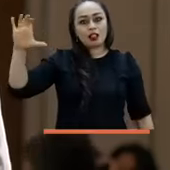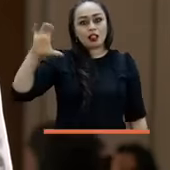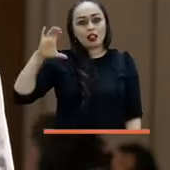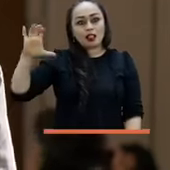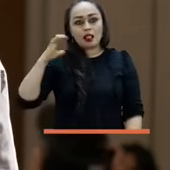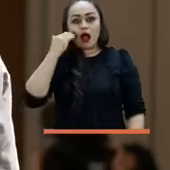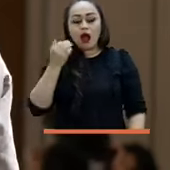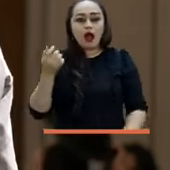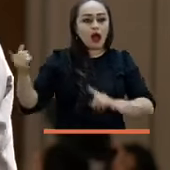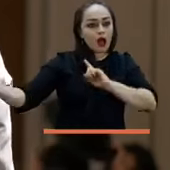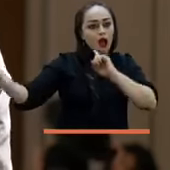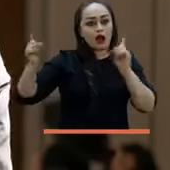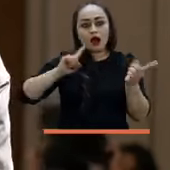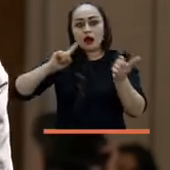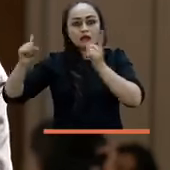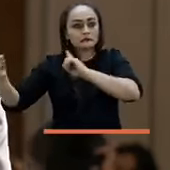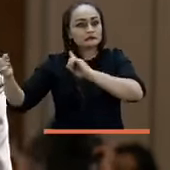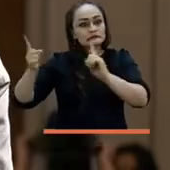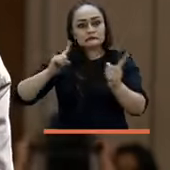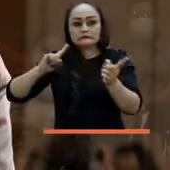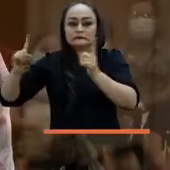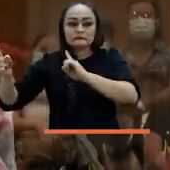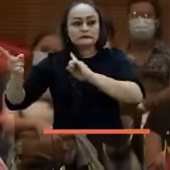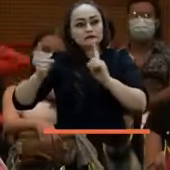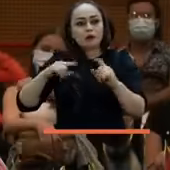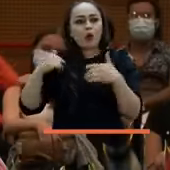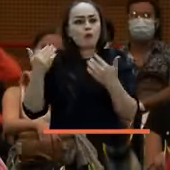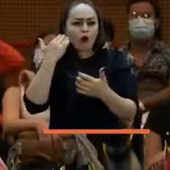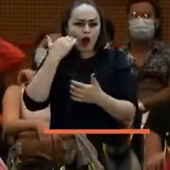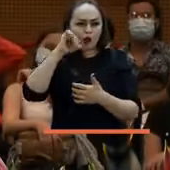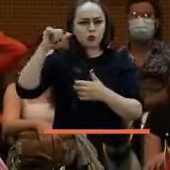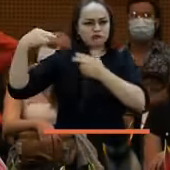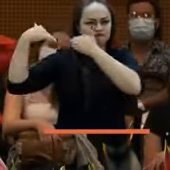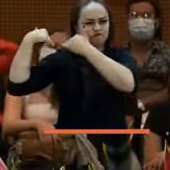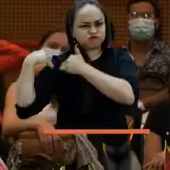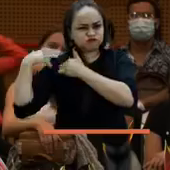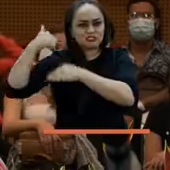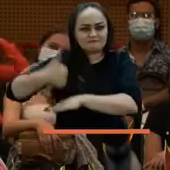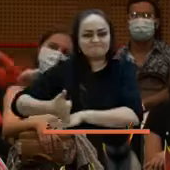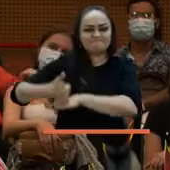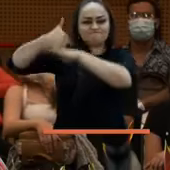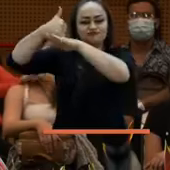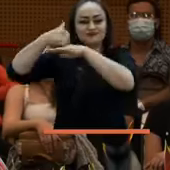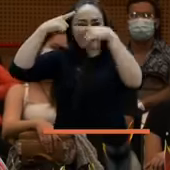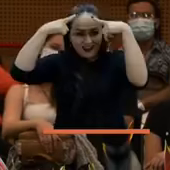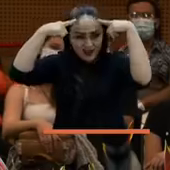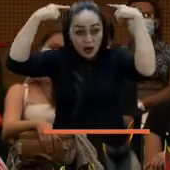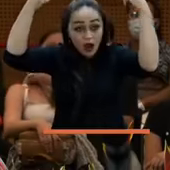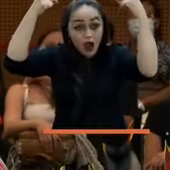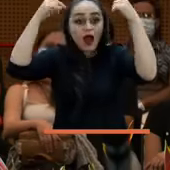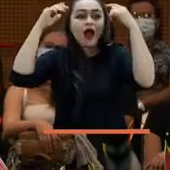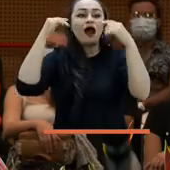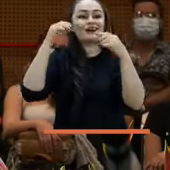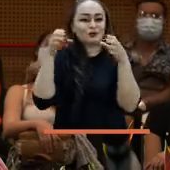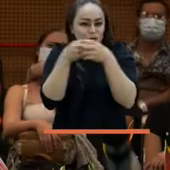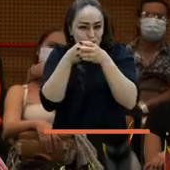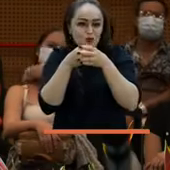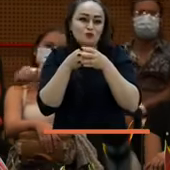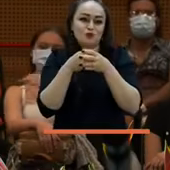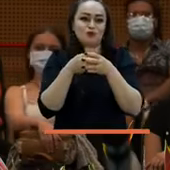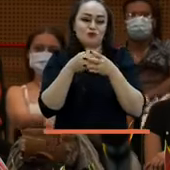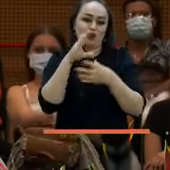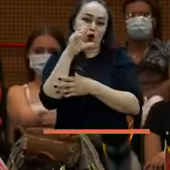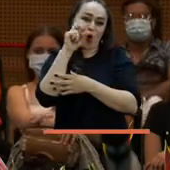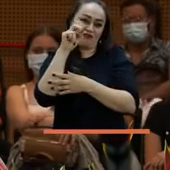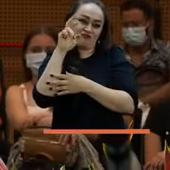seguirnos haciendo cargo sea es conocer de cerca mujeres en cargos de gerencia dentro de la cooperativa que están a las preocupadas